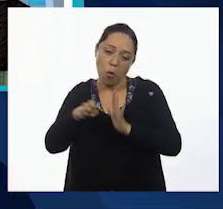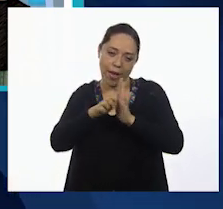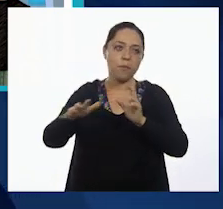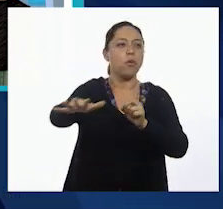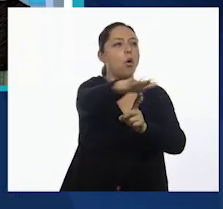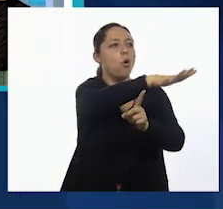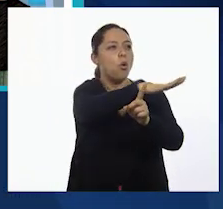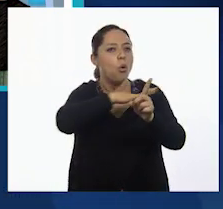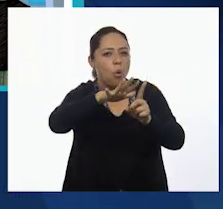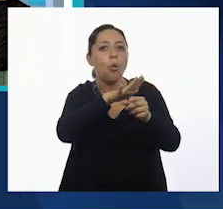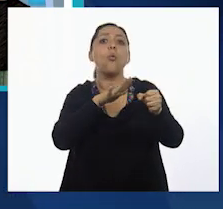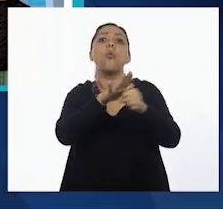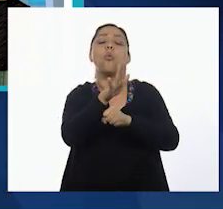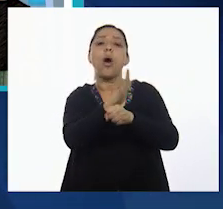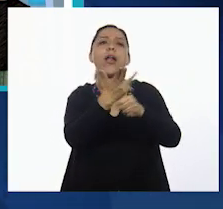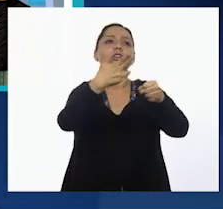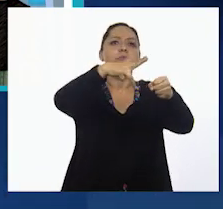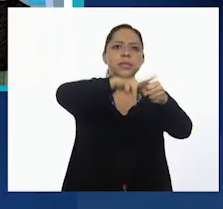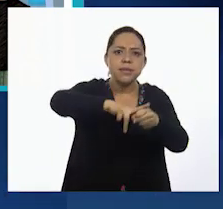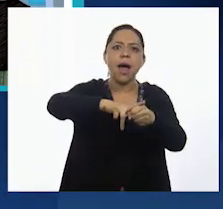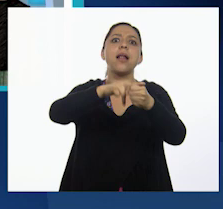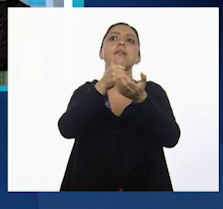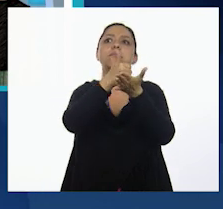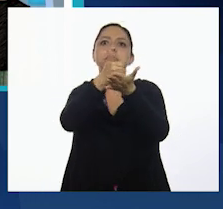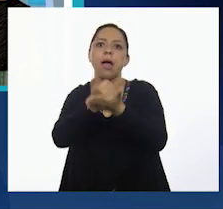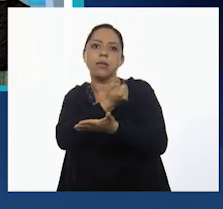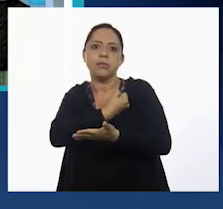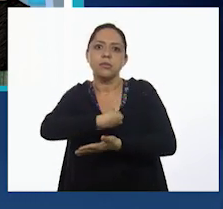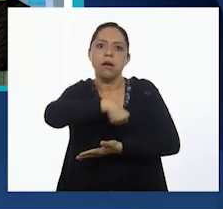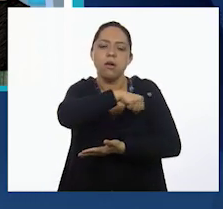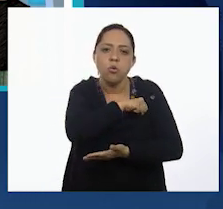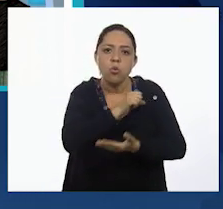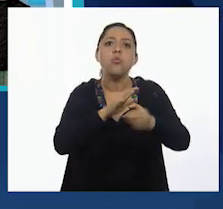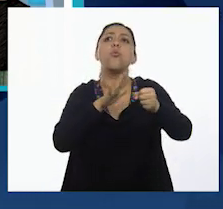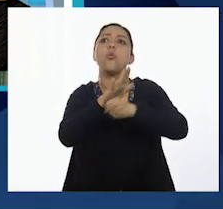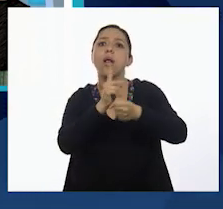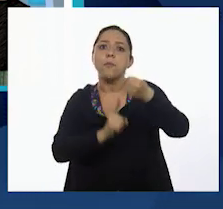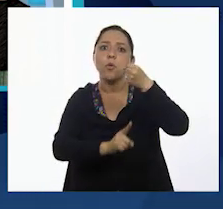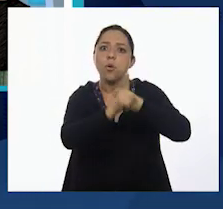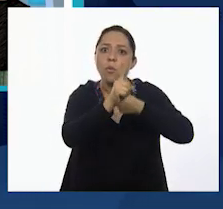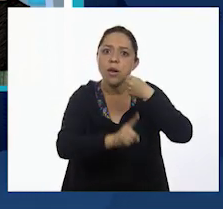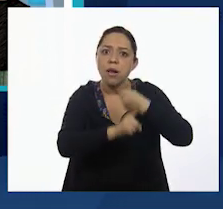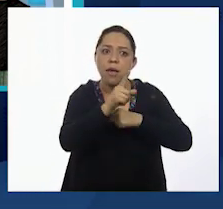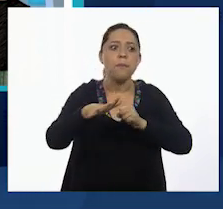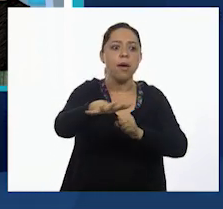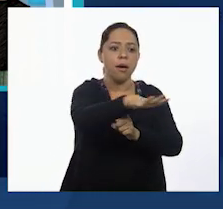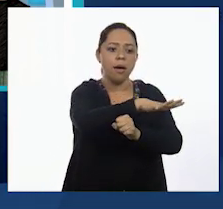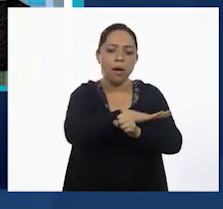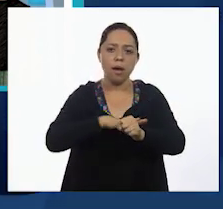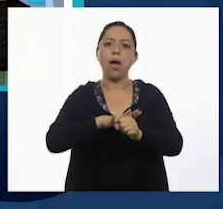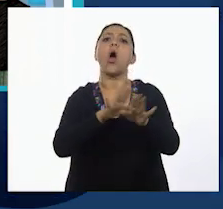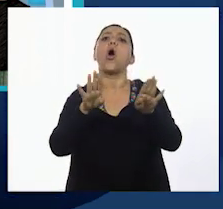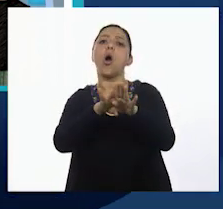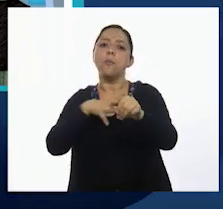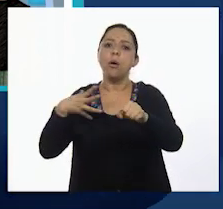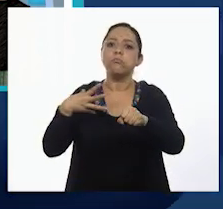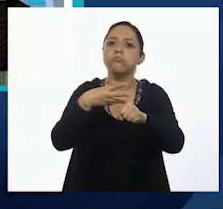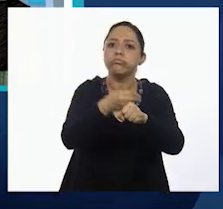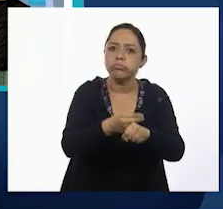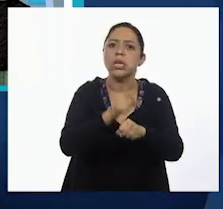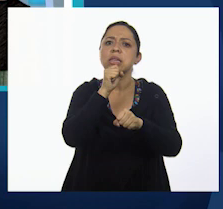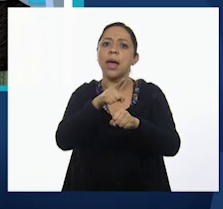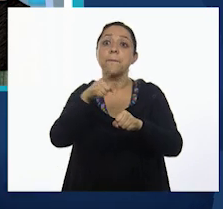qué servicios de salud se proporcionan, qué problemas se presentan en ese lugar y cómo se solucionan y cómo se organizan para